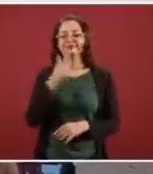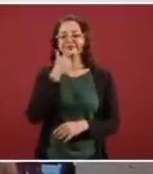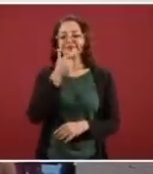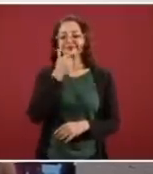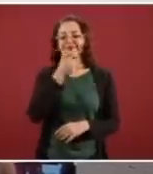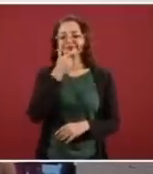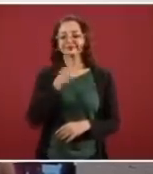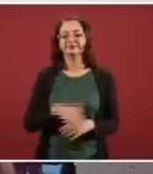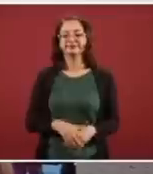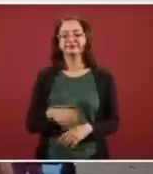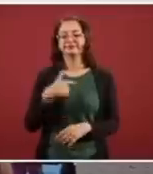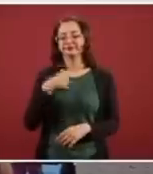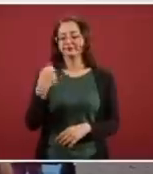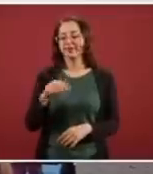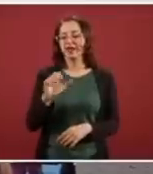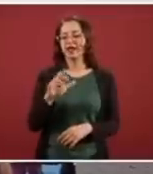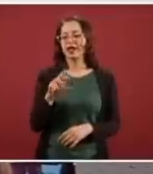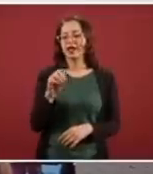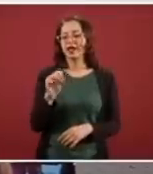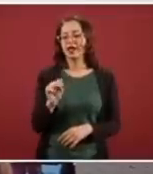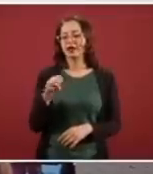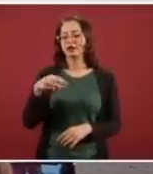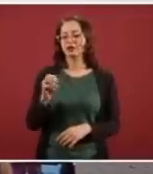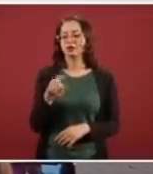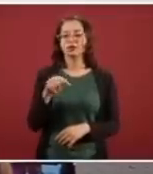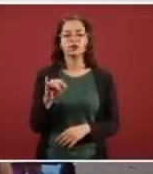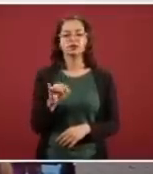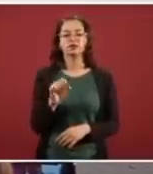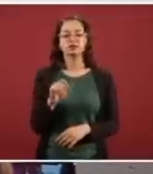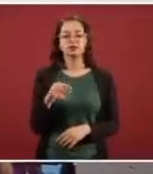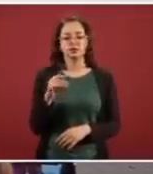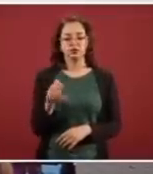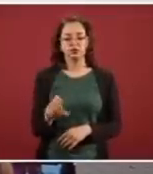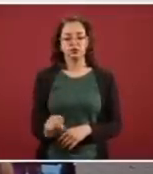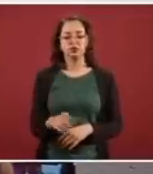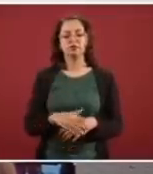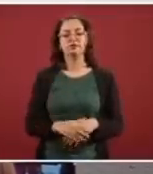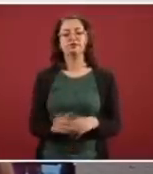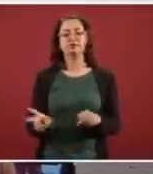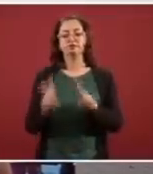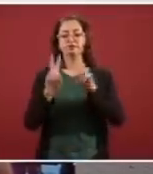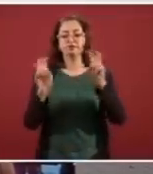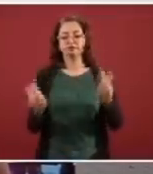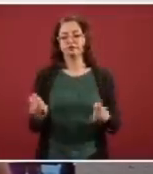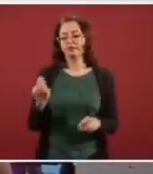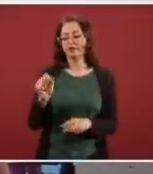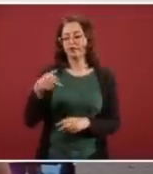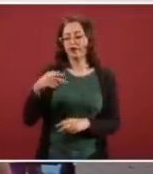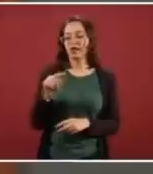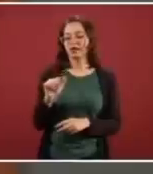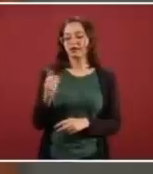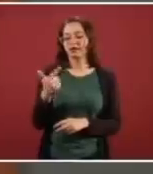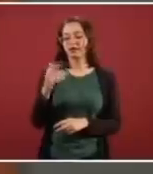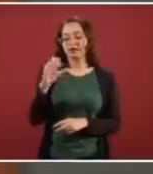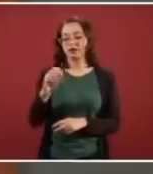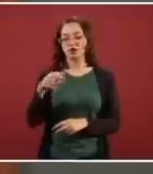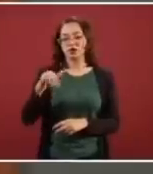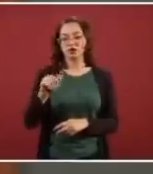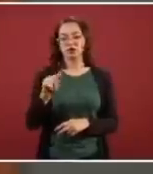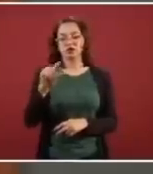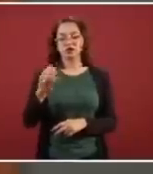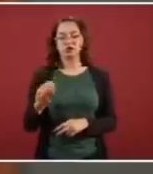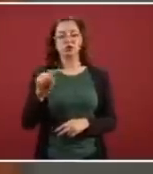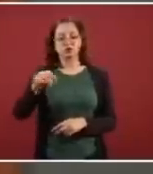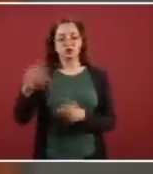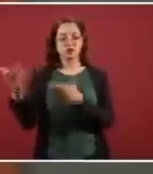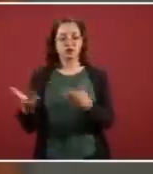Carlos Montesinos de la Hoguera. Hablando de Santiago Nieto, antes de la conferencia, de su llegada aquí a Palacio Nacional, le comentó a los compañeros de Imagen